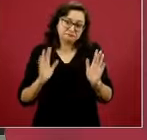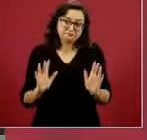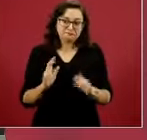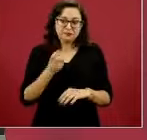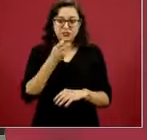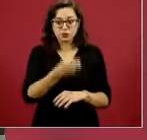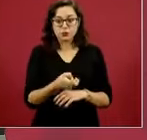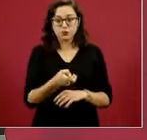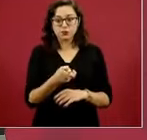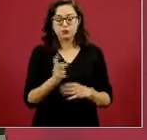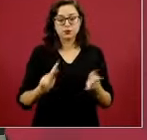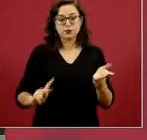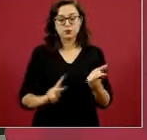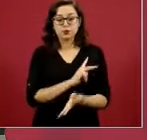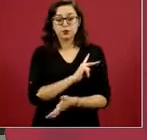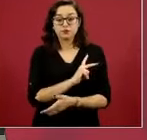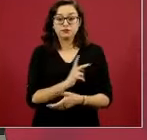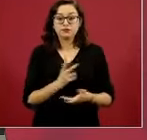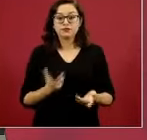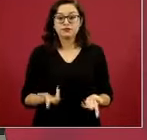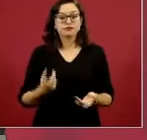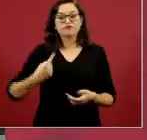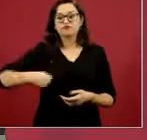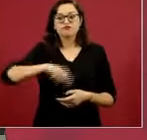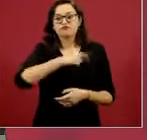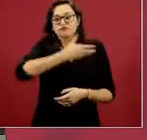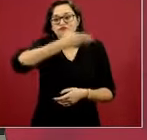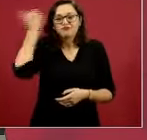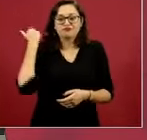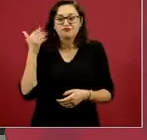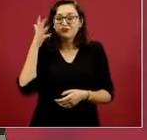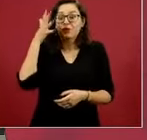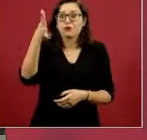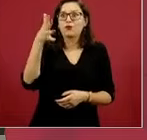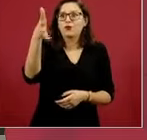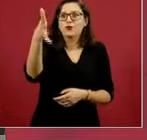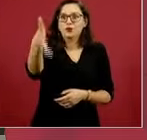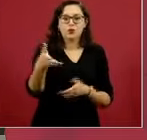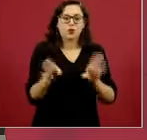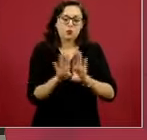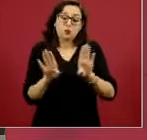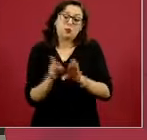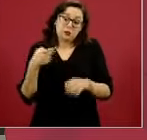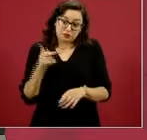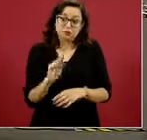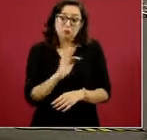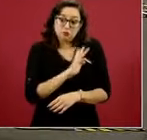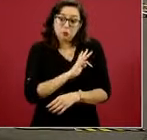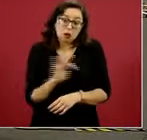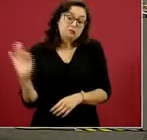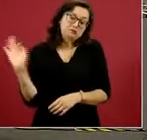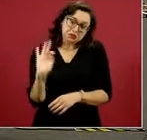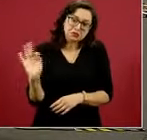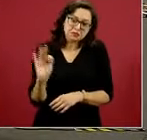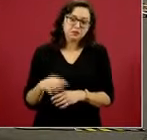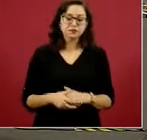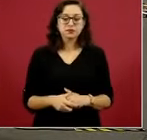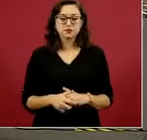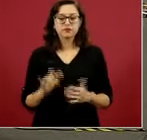esto claramente no podemos ni predecir qué va a pasar, pero mucho menos descartarlo, ¿no? Gracias.